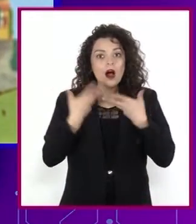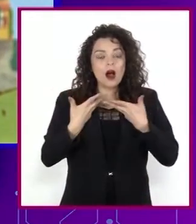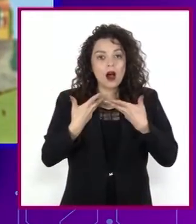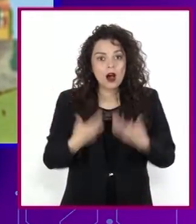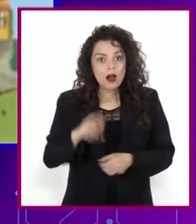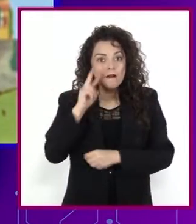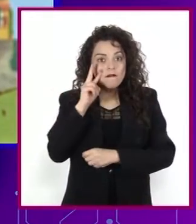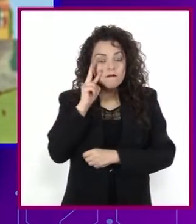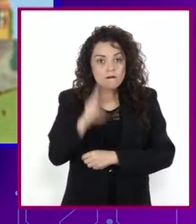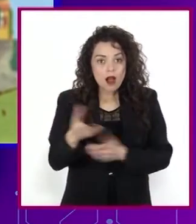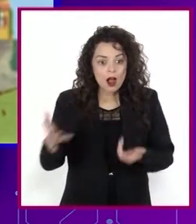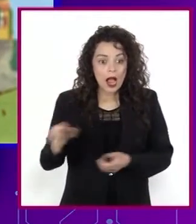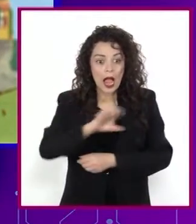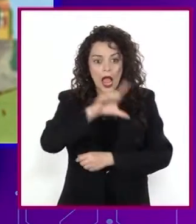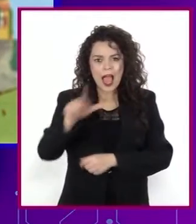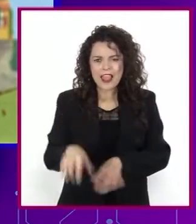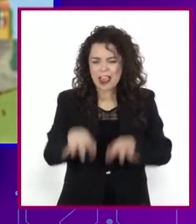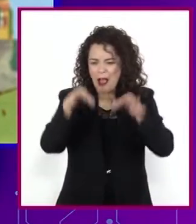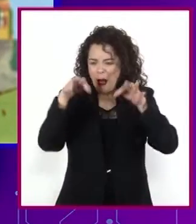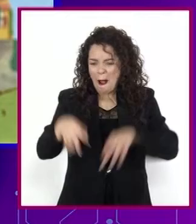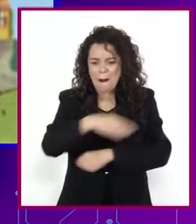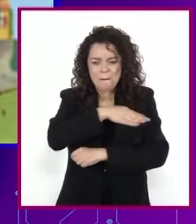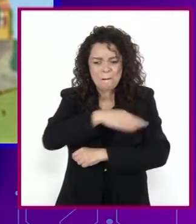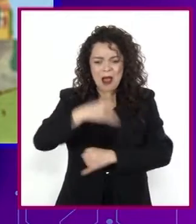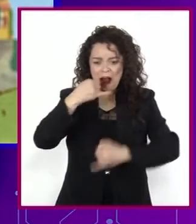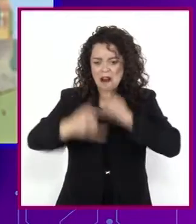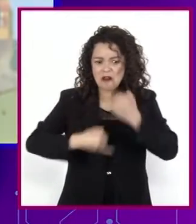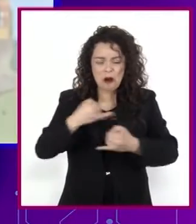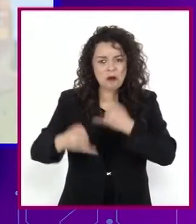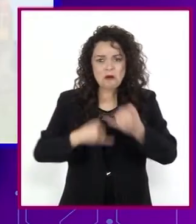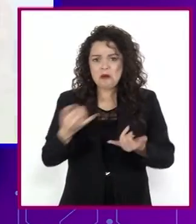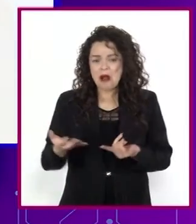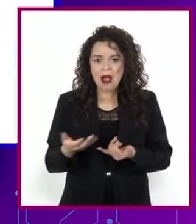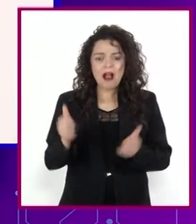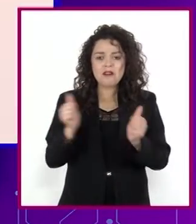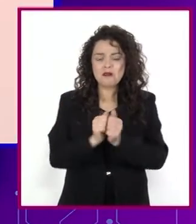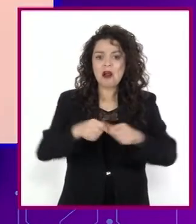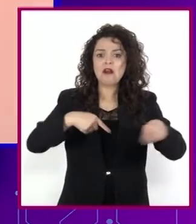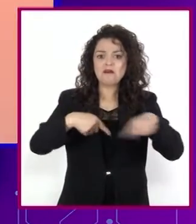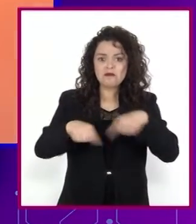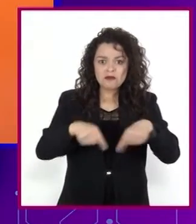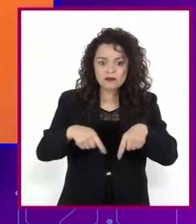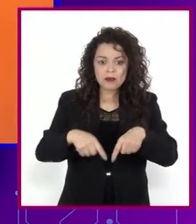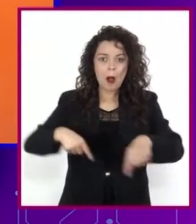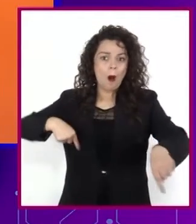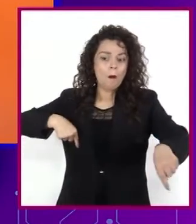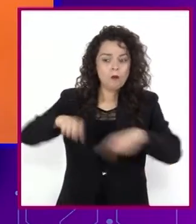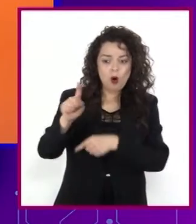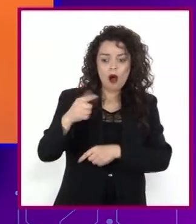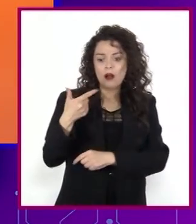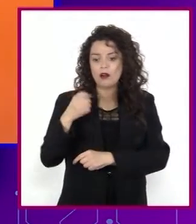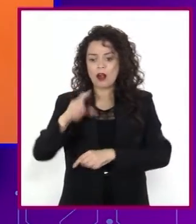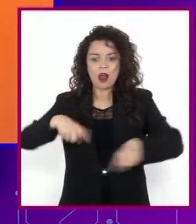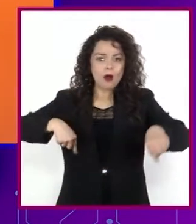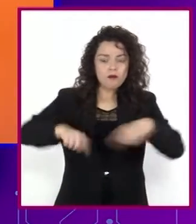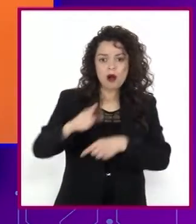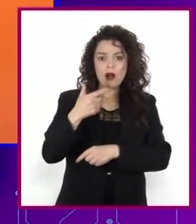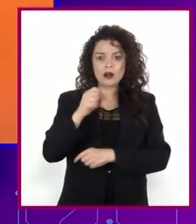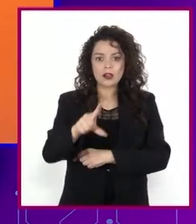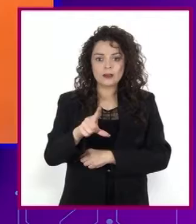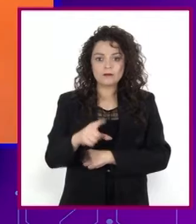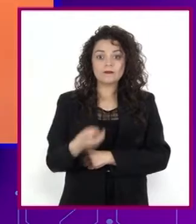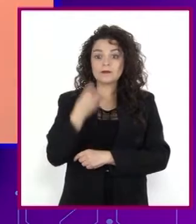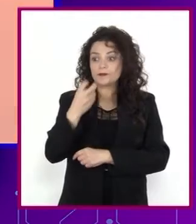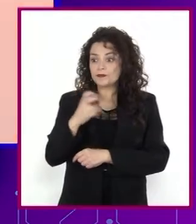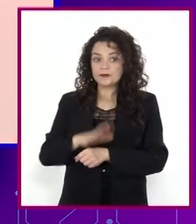el balón como nadie y era una gran rematadora. Al verla, todos coincidieron en que merecía estar con